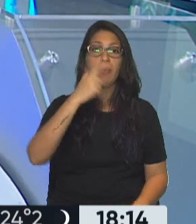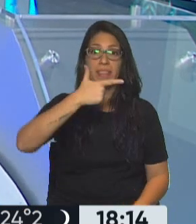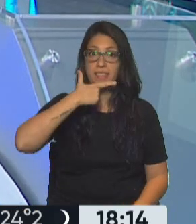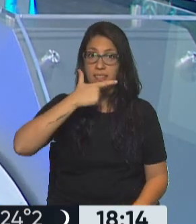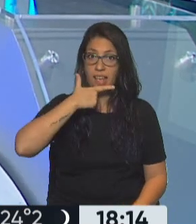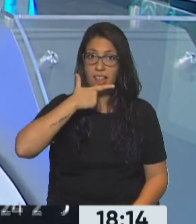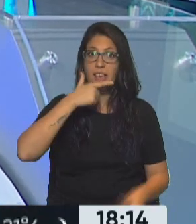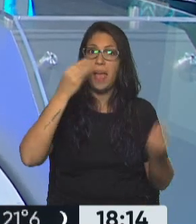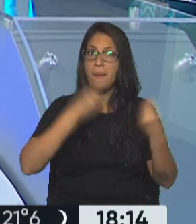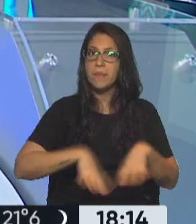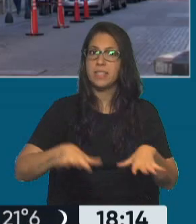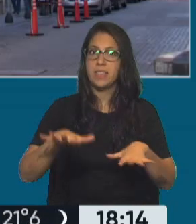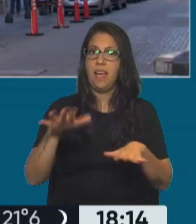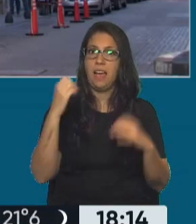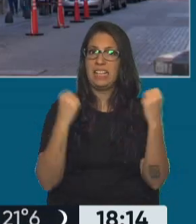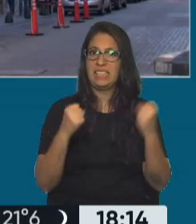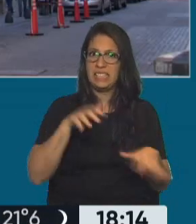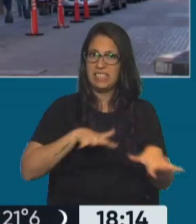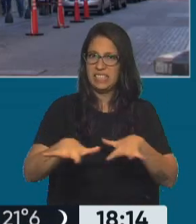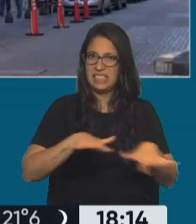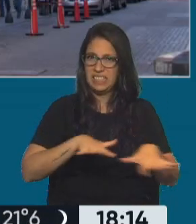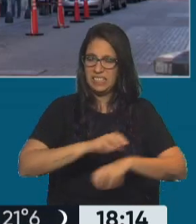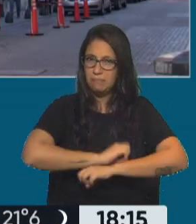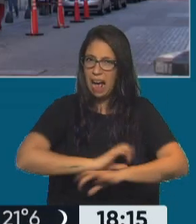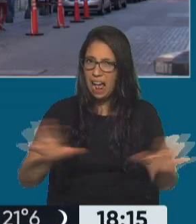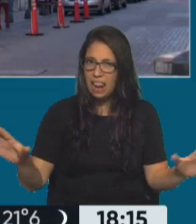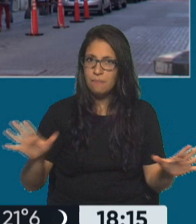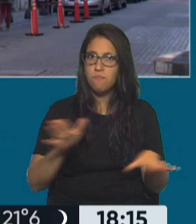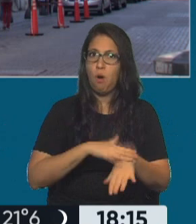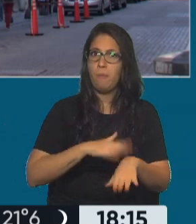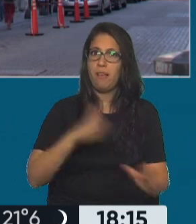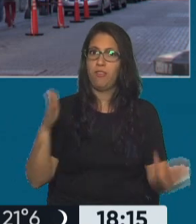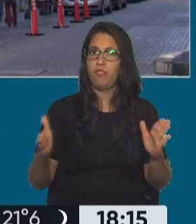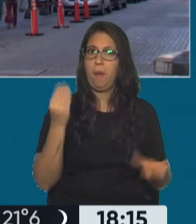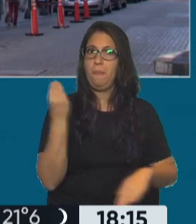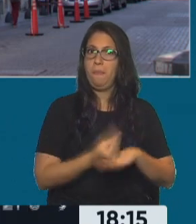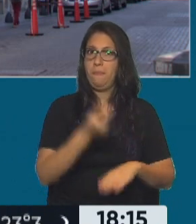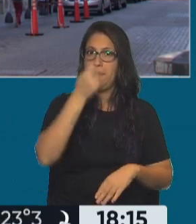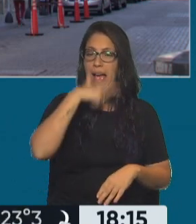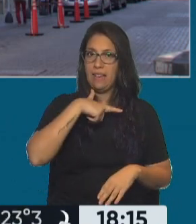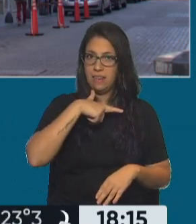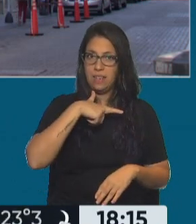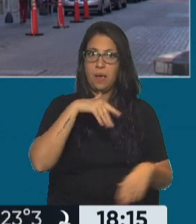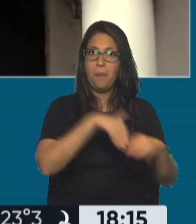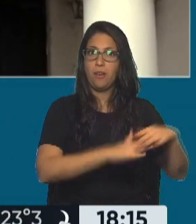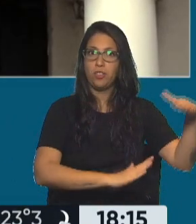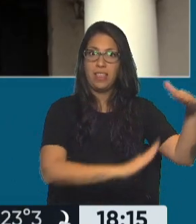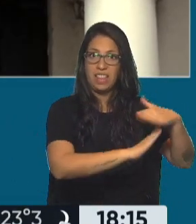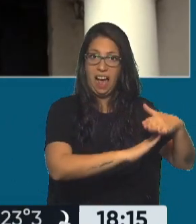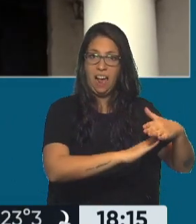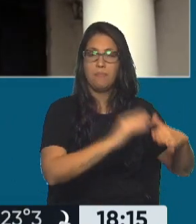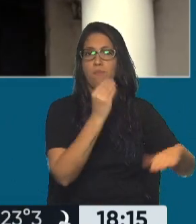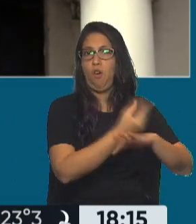cuando empezaba la crisis financiera del macrismo, la política que tenía el Banco Central con Sturzenegger al cargo